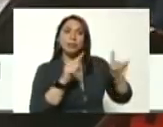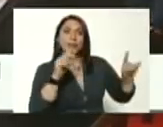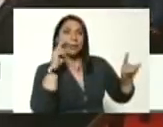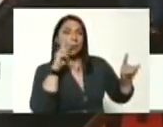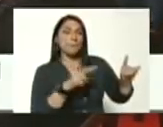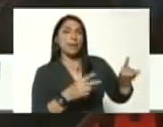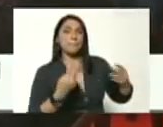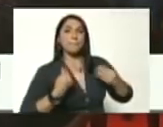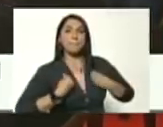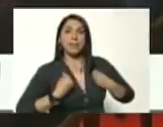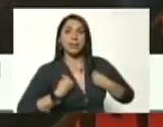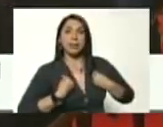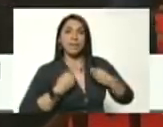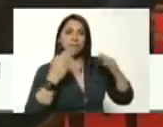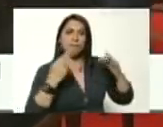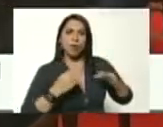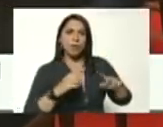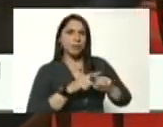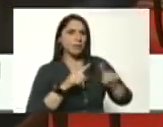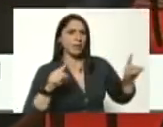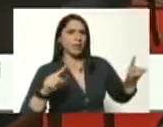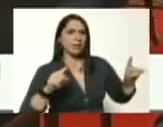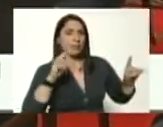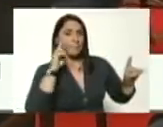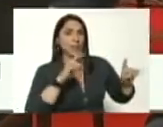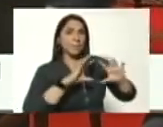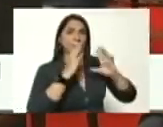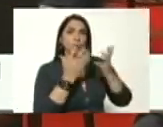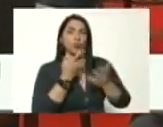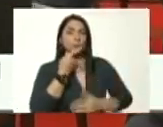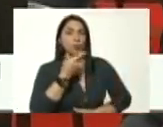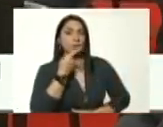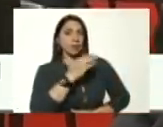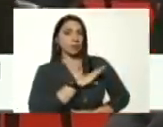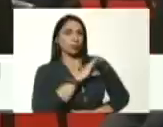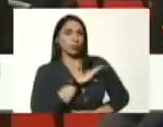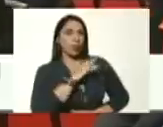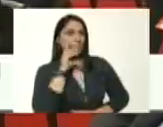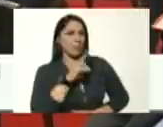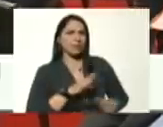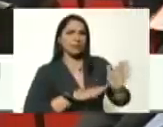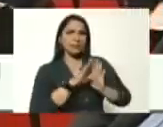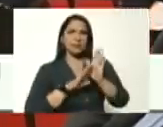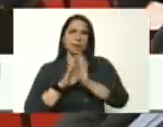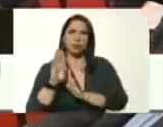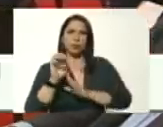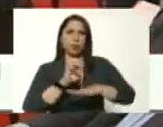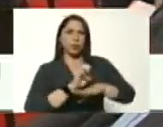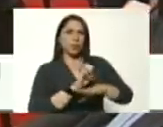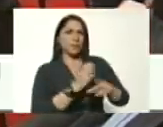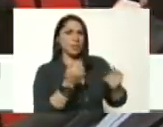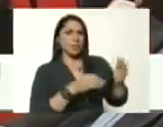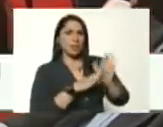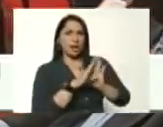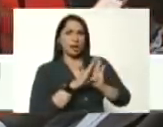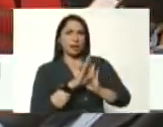maneras diferentes de ver el mundo de ver la política de ver la sociedad de ver el desarrollo de la economía